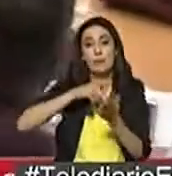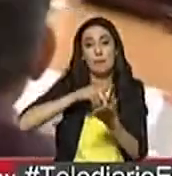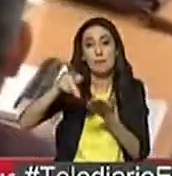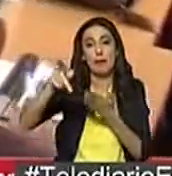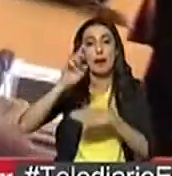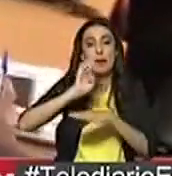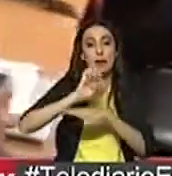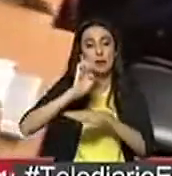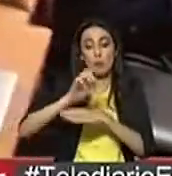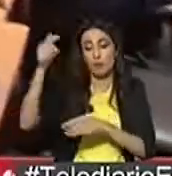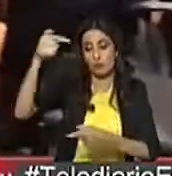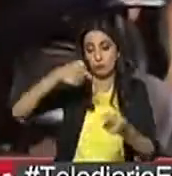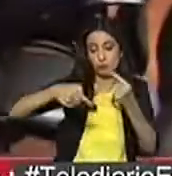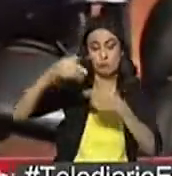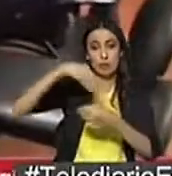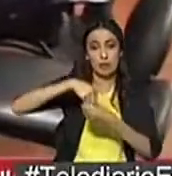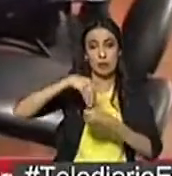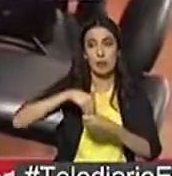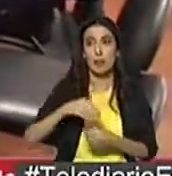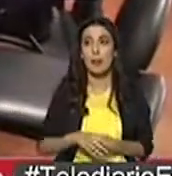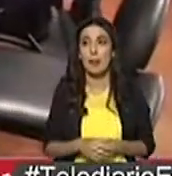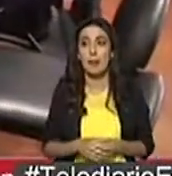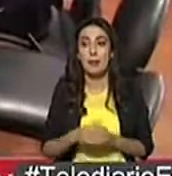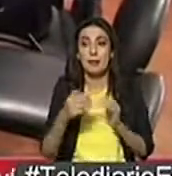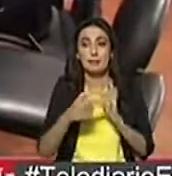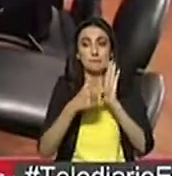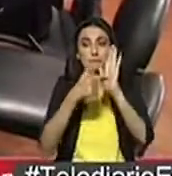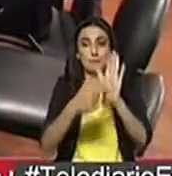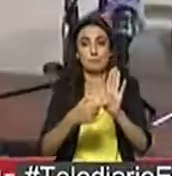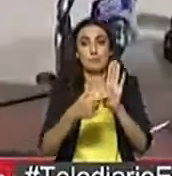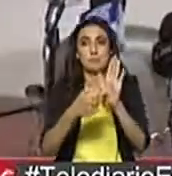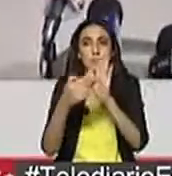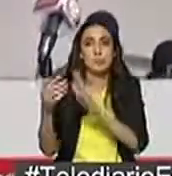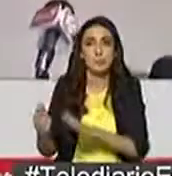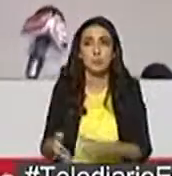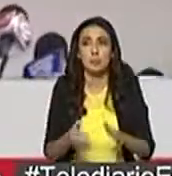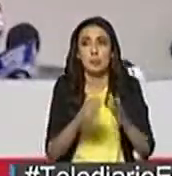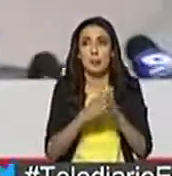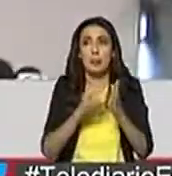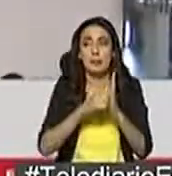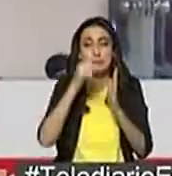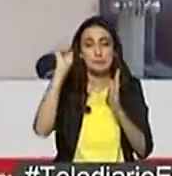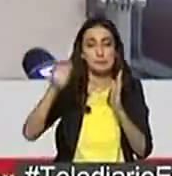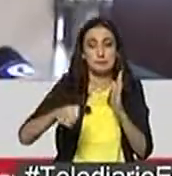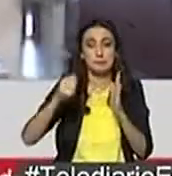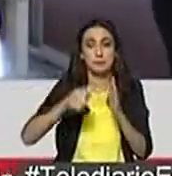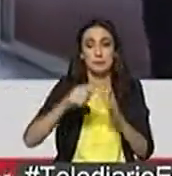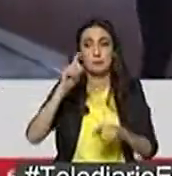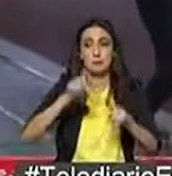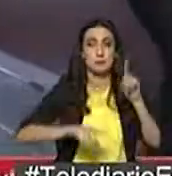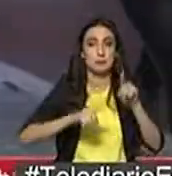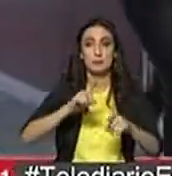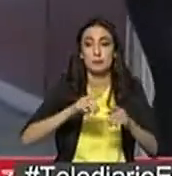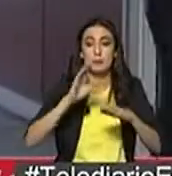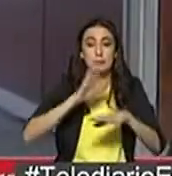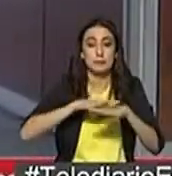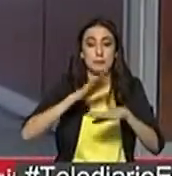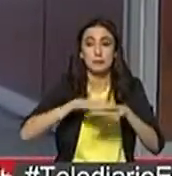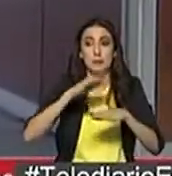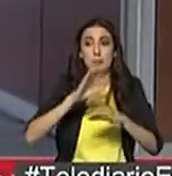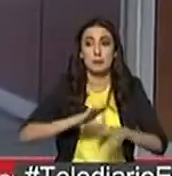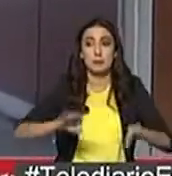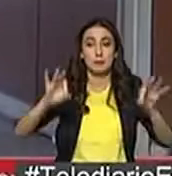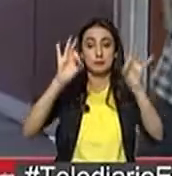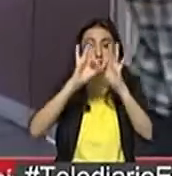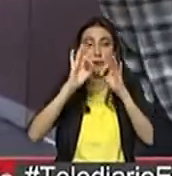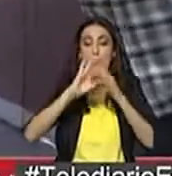Tras concluir la presentación de los elementos de convicción de la Fiscalía General, el procurador Íñigo Salvador, en calidad de acusador particular,